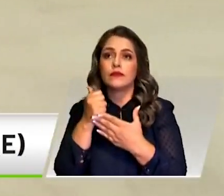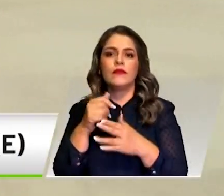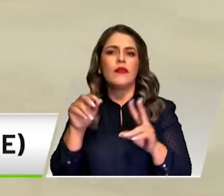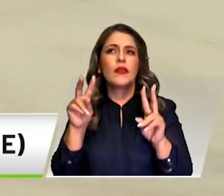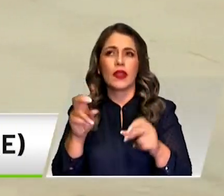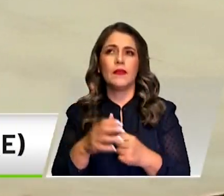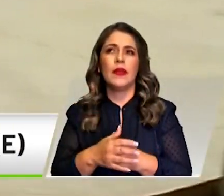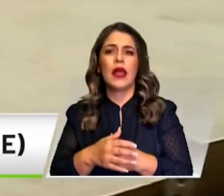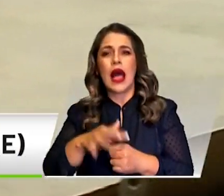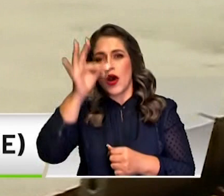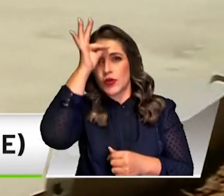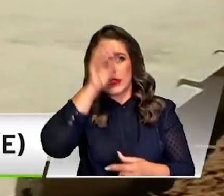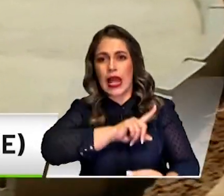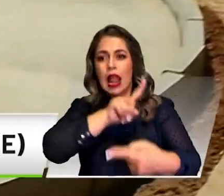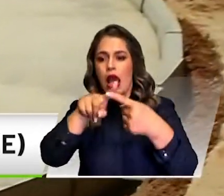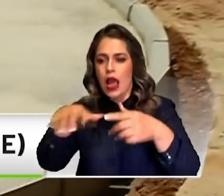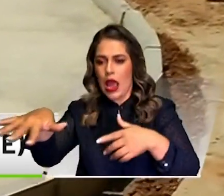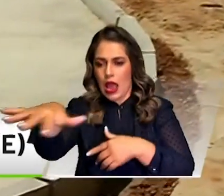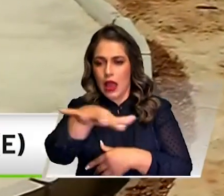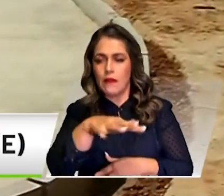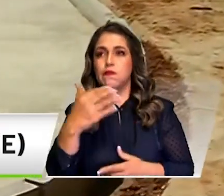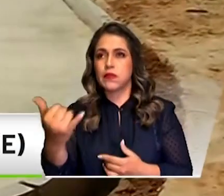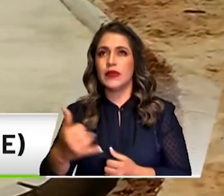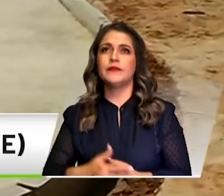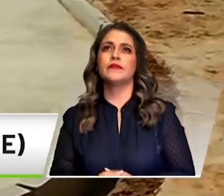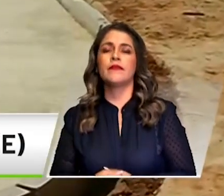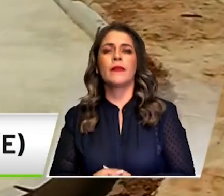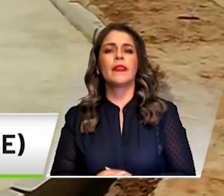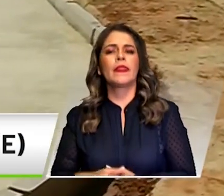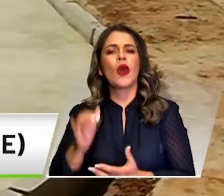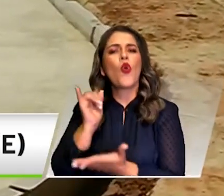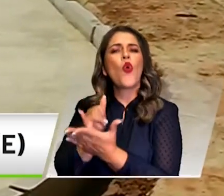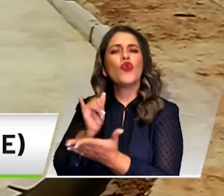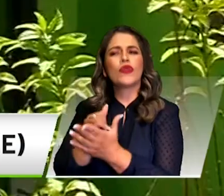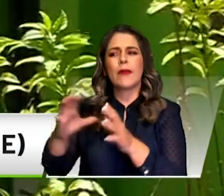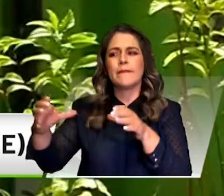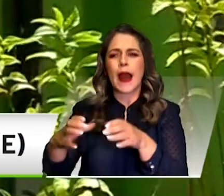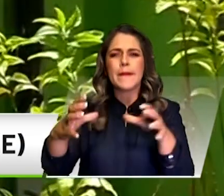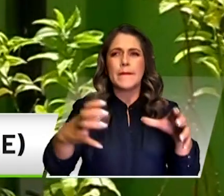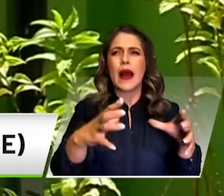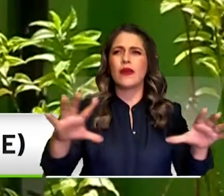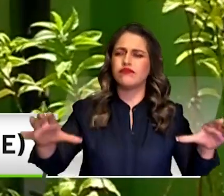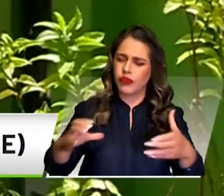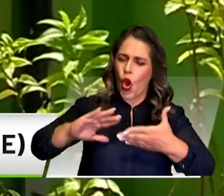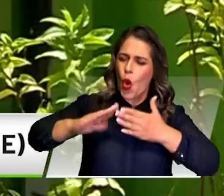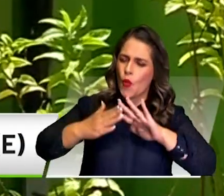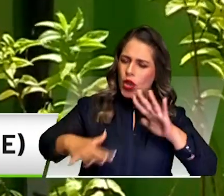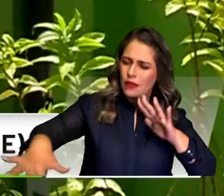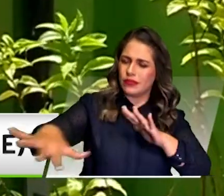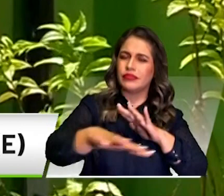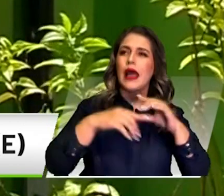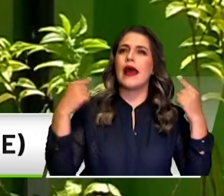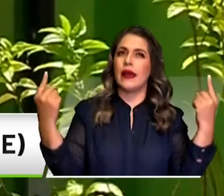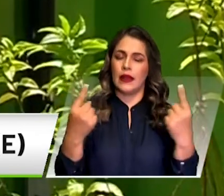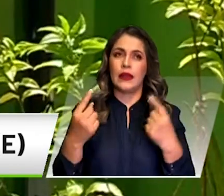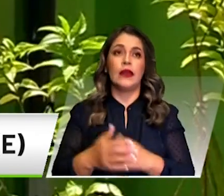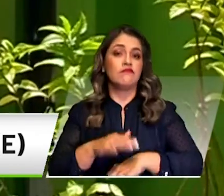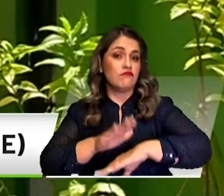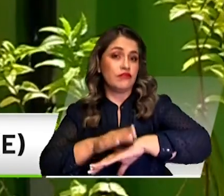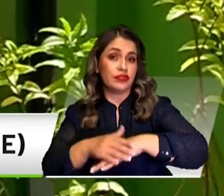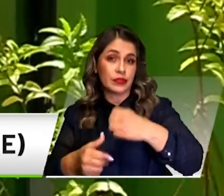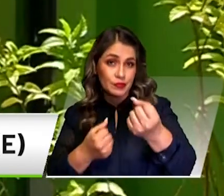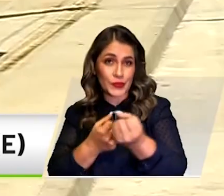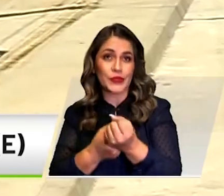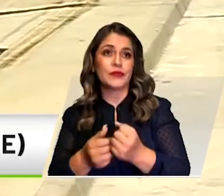que conduce al hospital y también compartimos con nuestros presidentes de junta de acción comunal y con toda la comunidad diciéndoles y contándoles que el